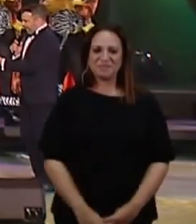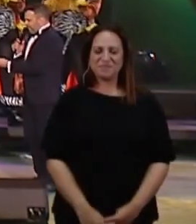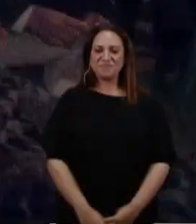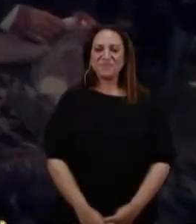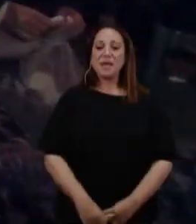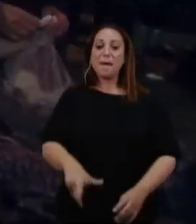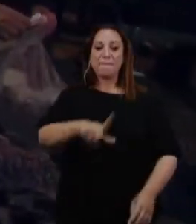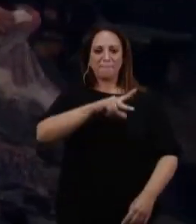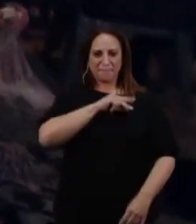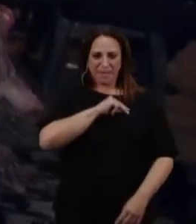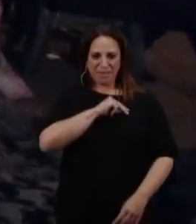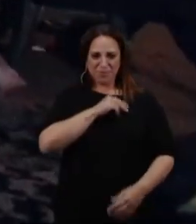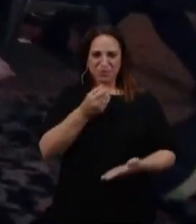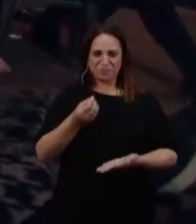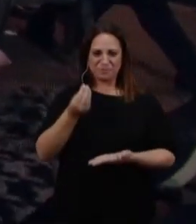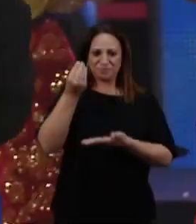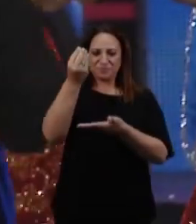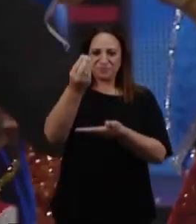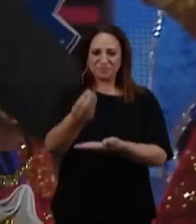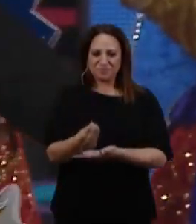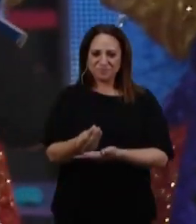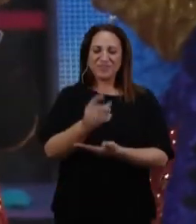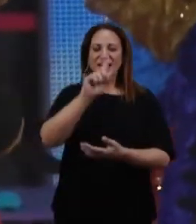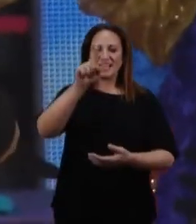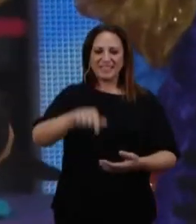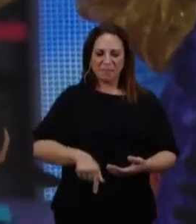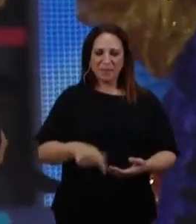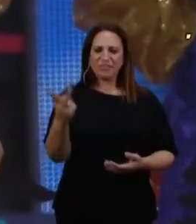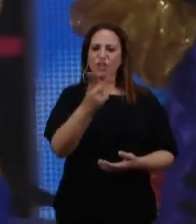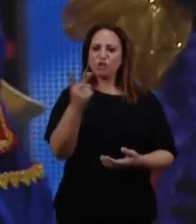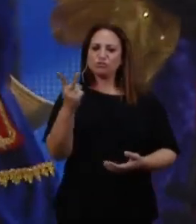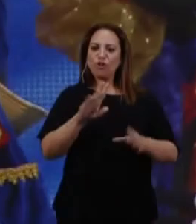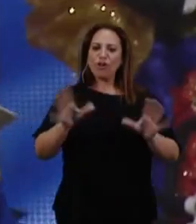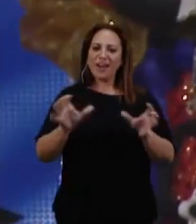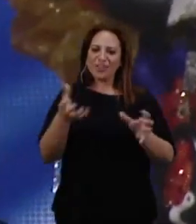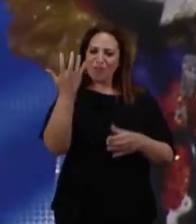Entregan el premio José Aguilar y Javier Falero de Radio Carnaval.